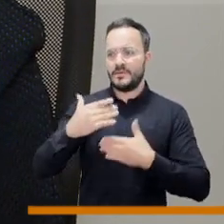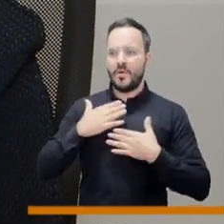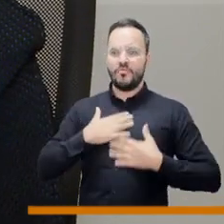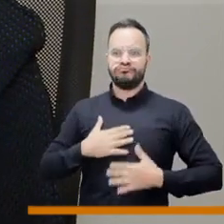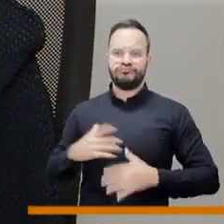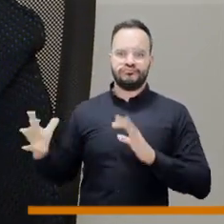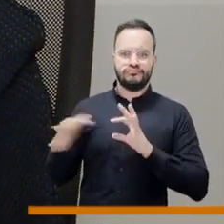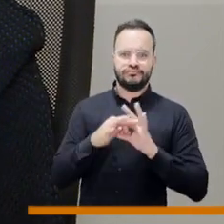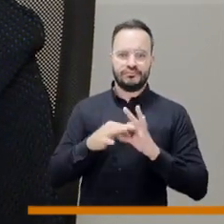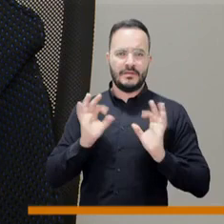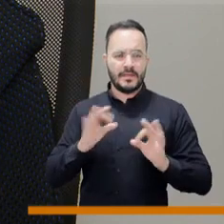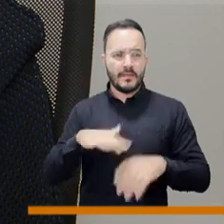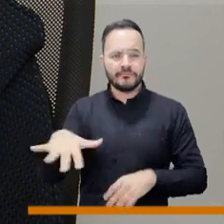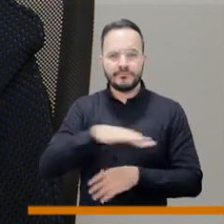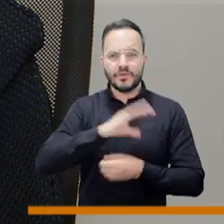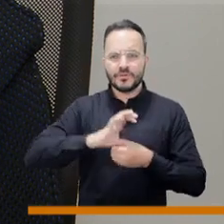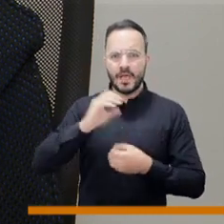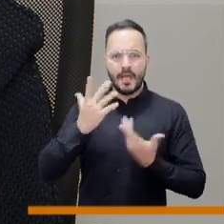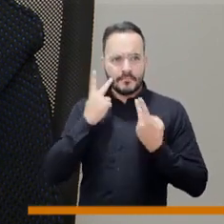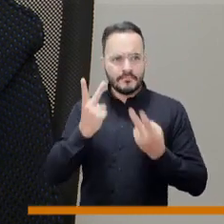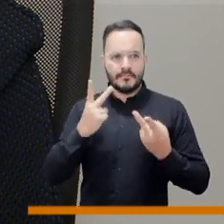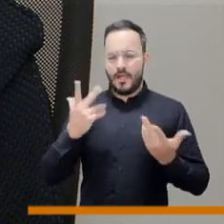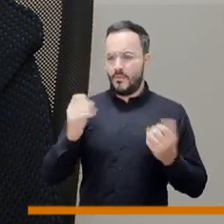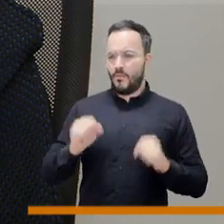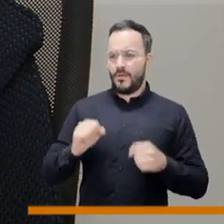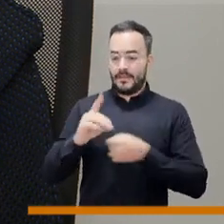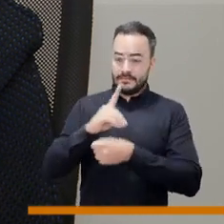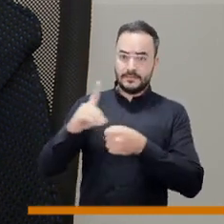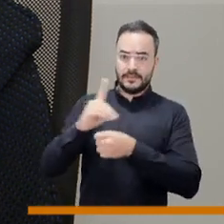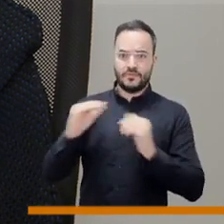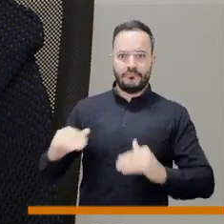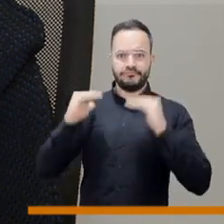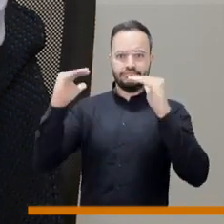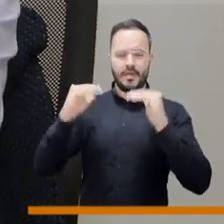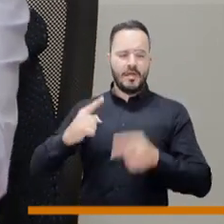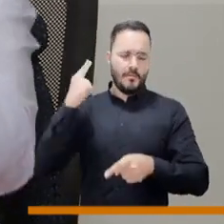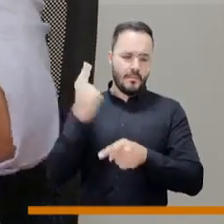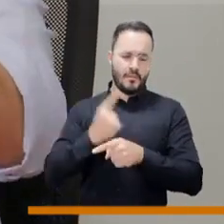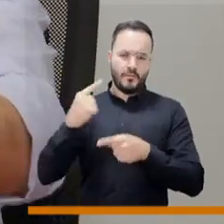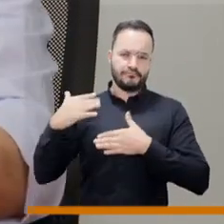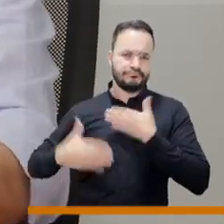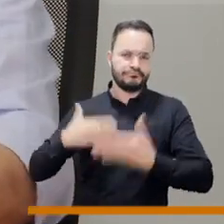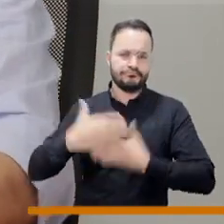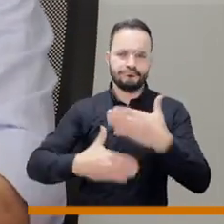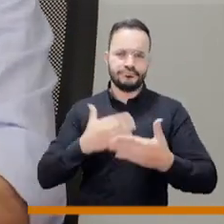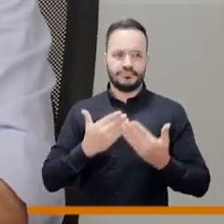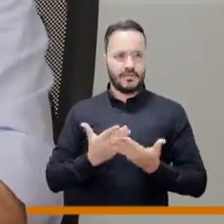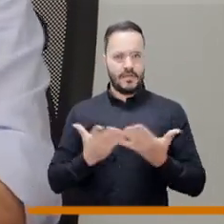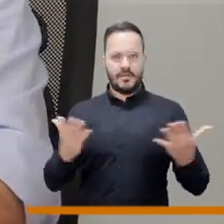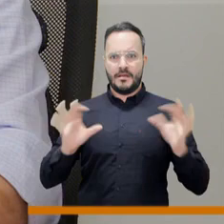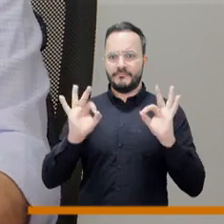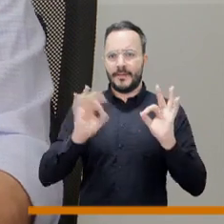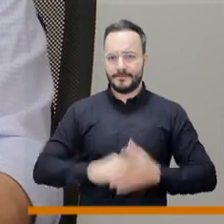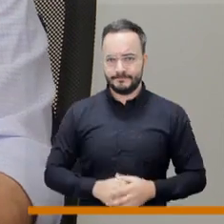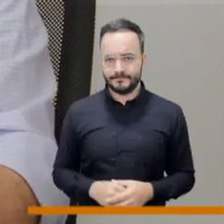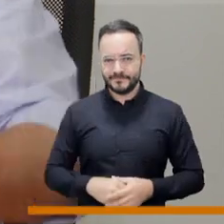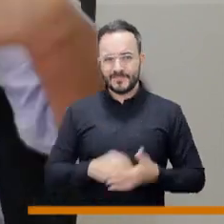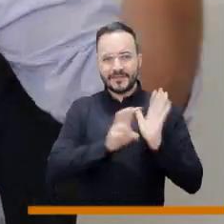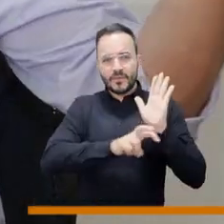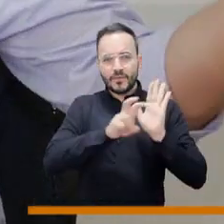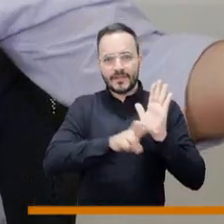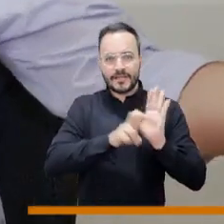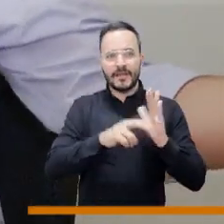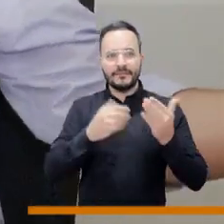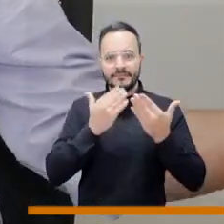todo lo que la ciudad como distrito de ciencia, tecnología e innovación pueda darnos y hacer realidad en procura de que esto